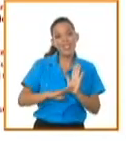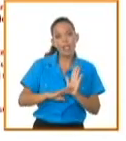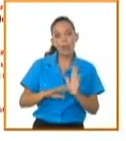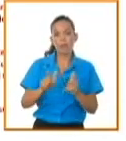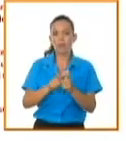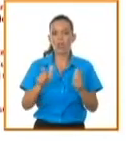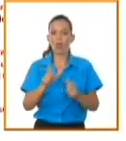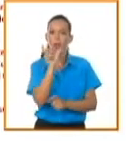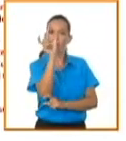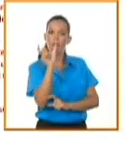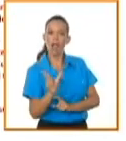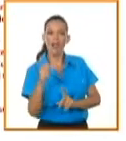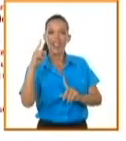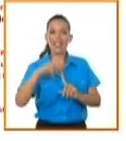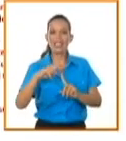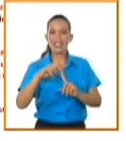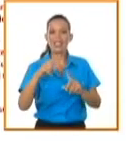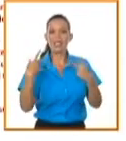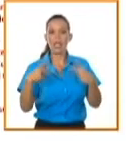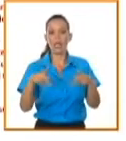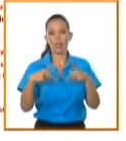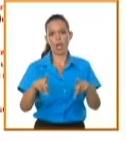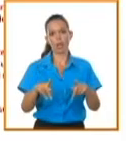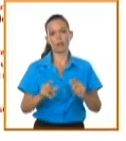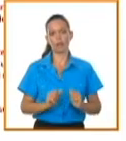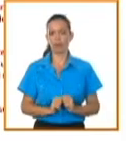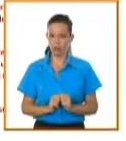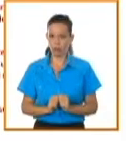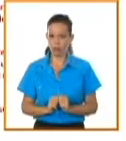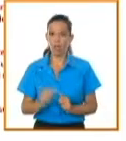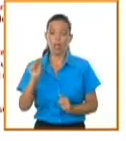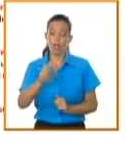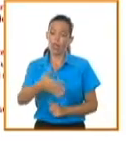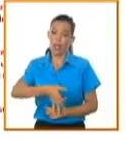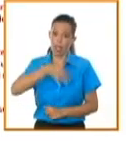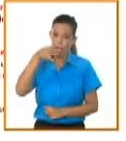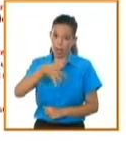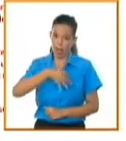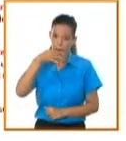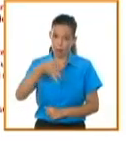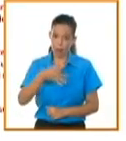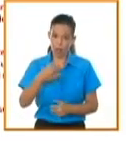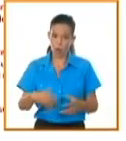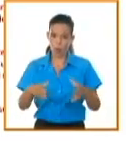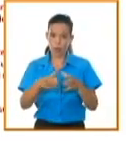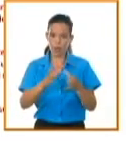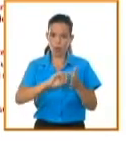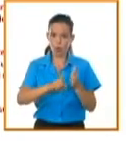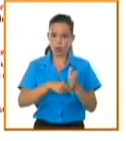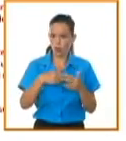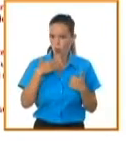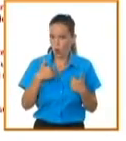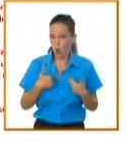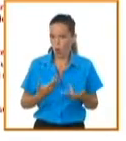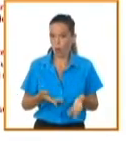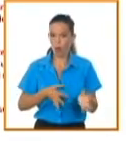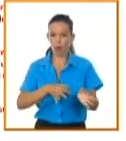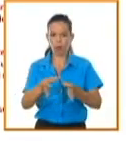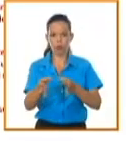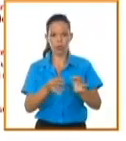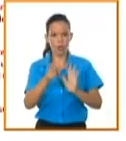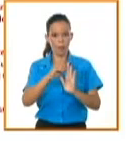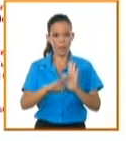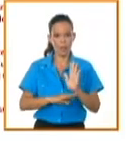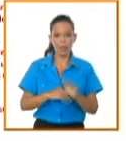presidente del Banco Central Joaquín Alonso Vázquez quien se explicó quien explicó el comité ejecutivo del estado de la implementación de estas medidas también